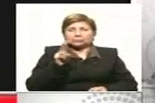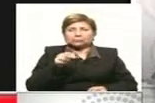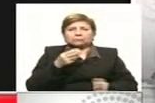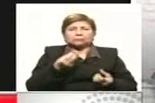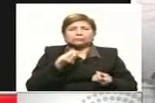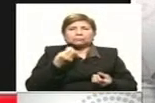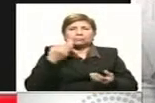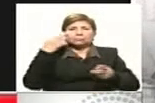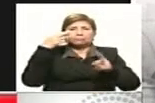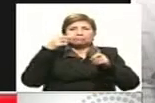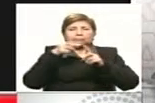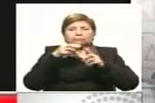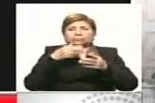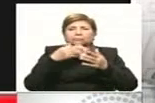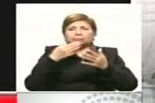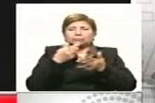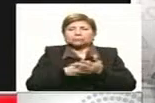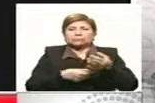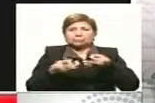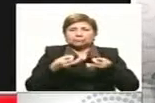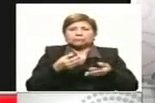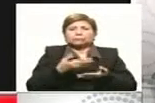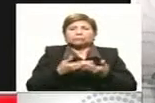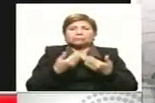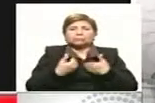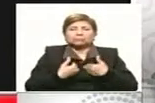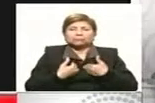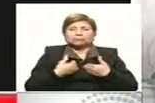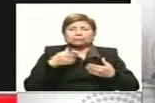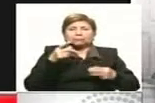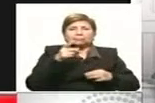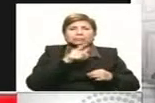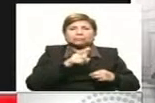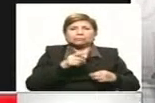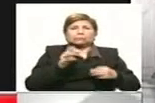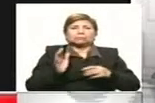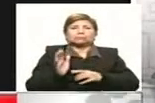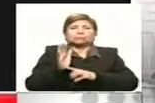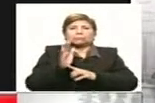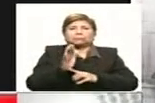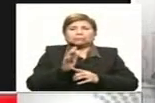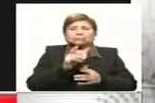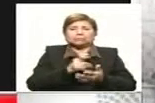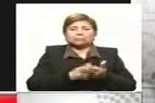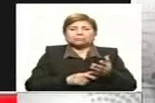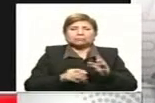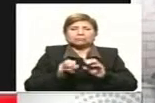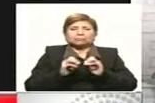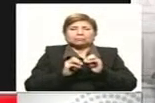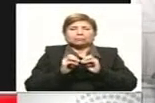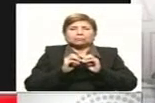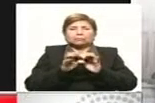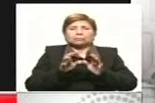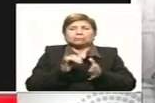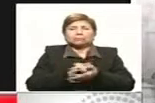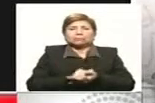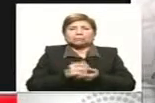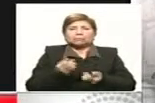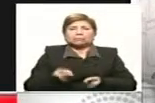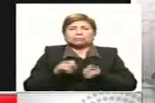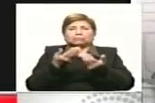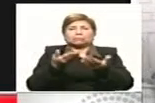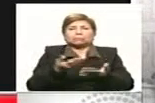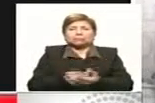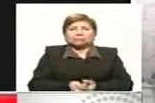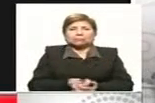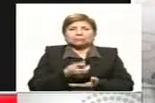por fuente de financiamiento, tienen ustedes en la presentación la claridad con la que se nos ha asignado en los